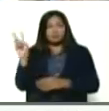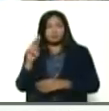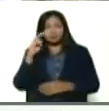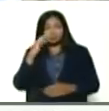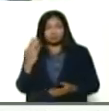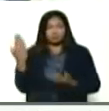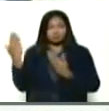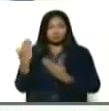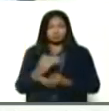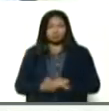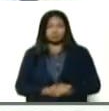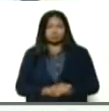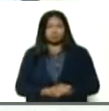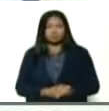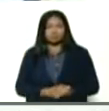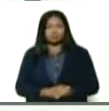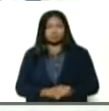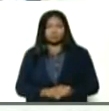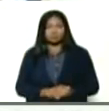presidente.